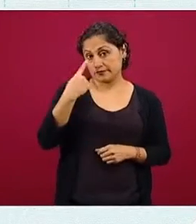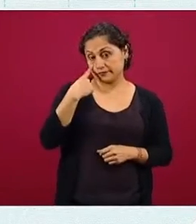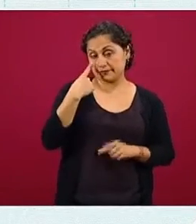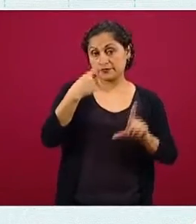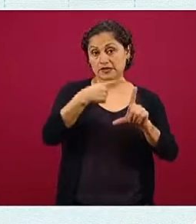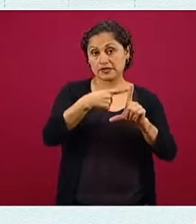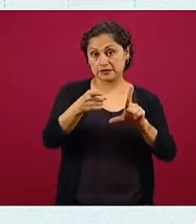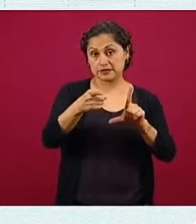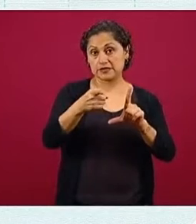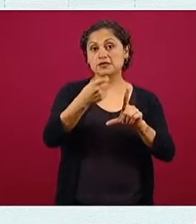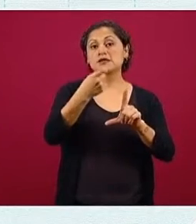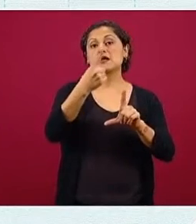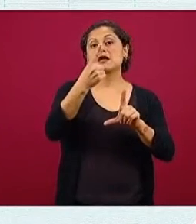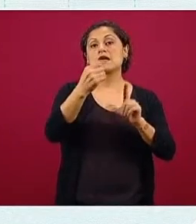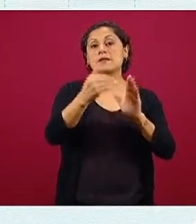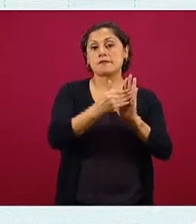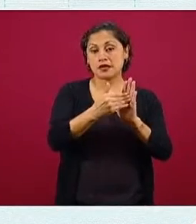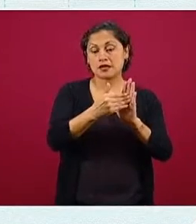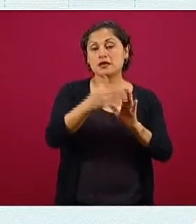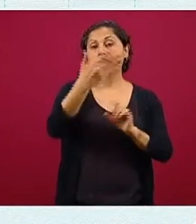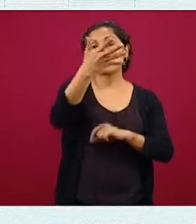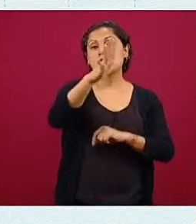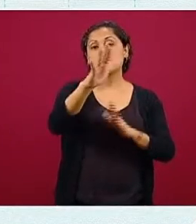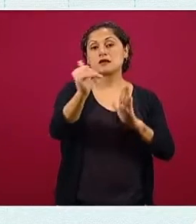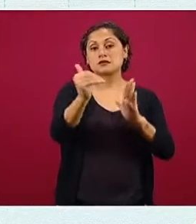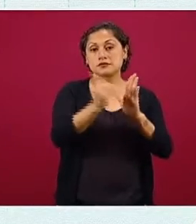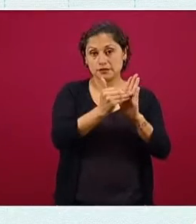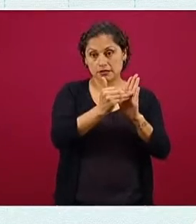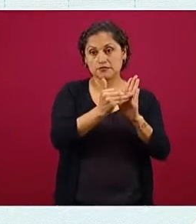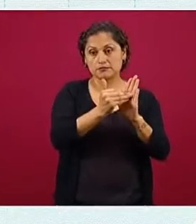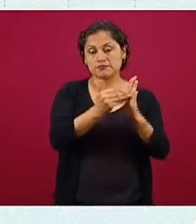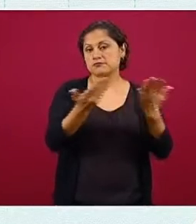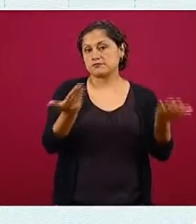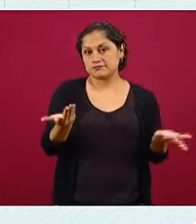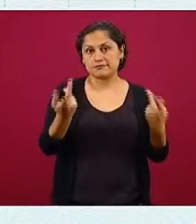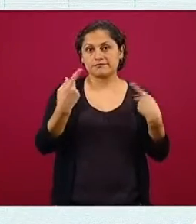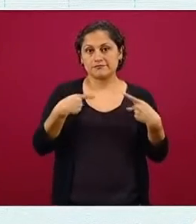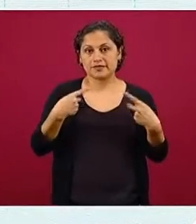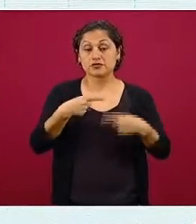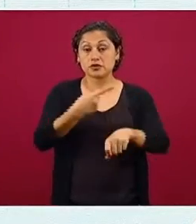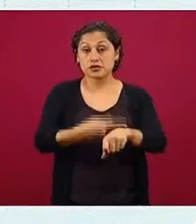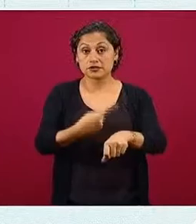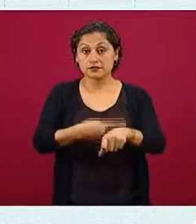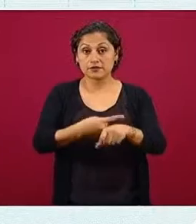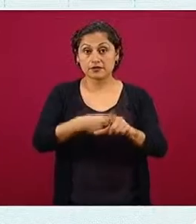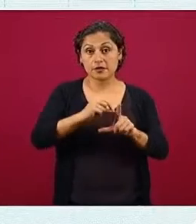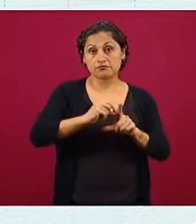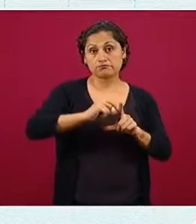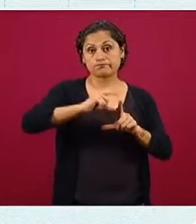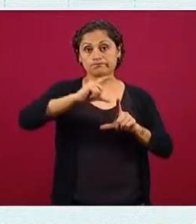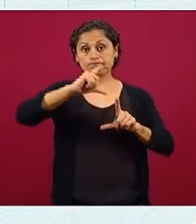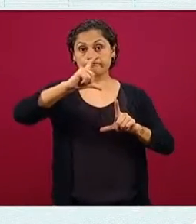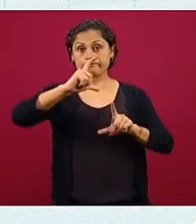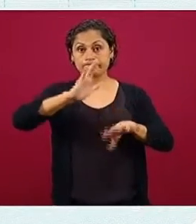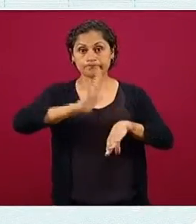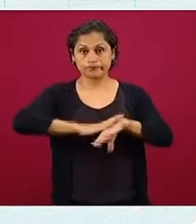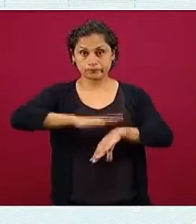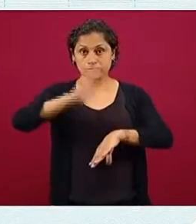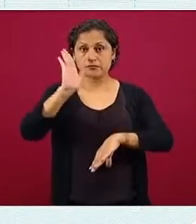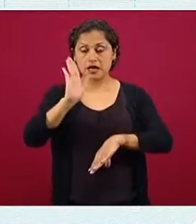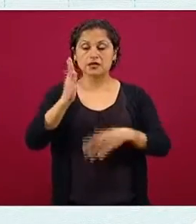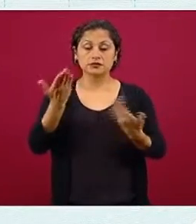esto es 10.000. Entonces la cantidad de personas afectadas, obviamente aquí es mucha mayor en términos numéricos, aunque